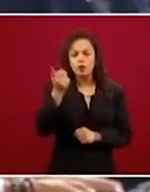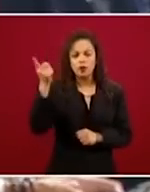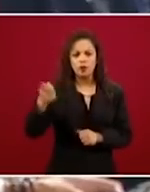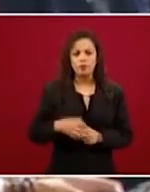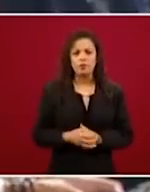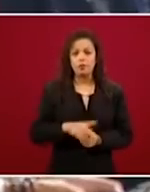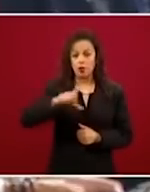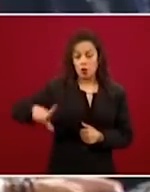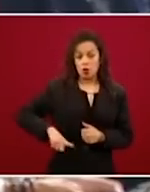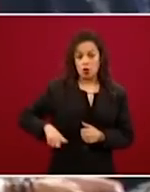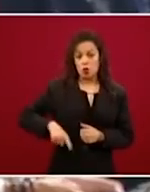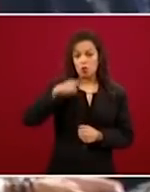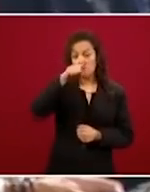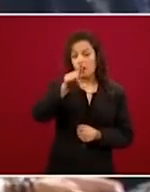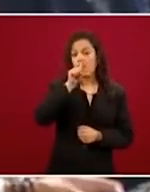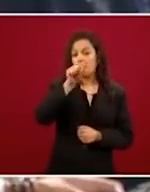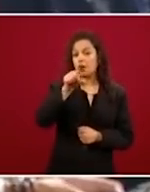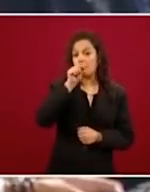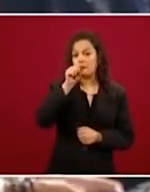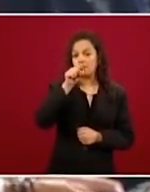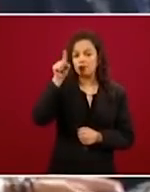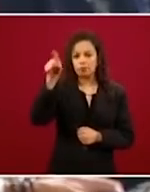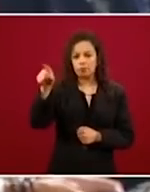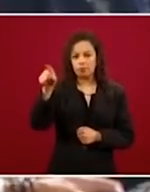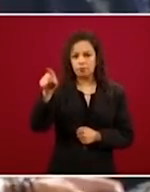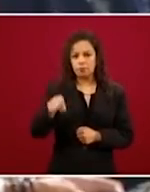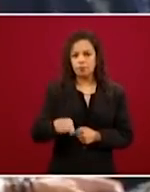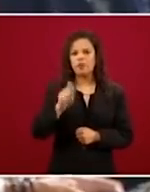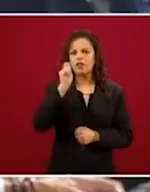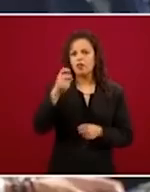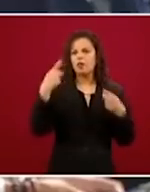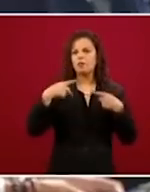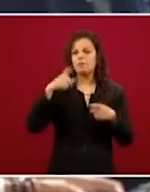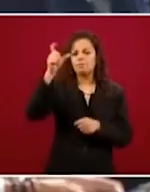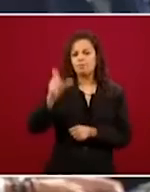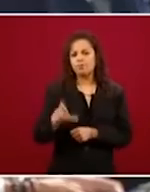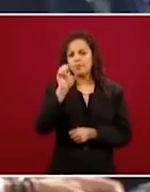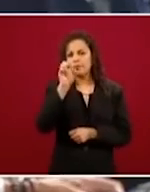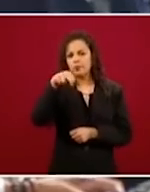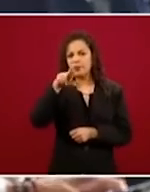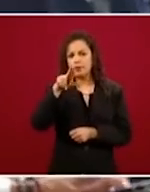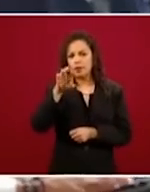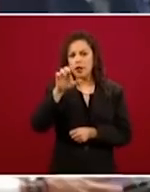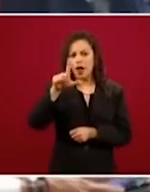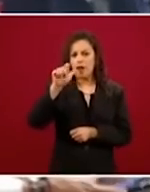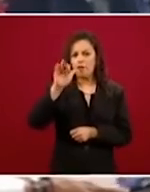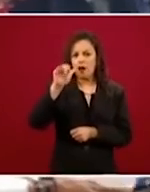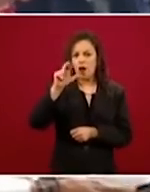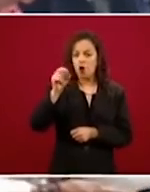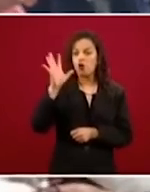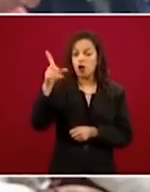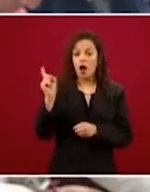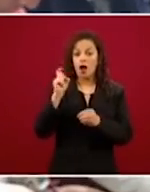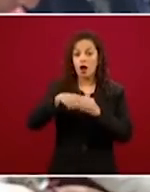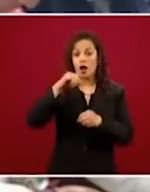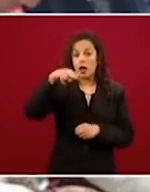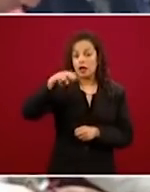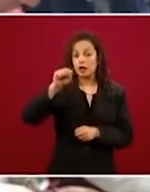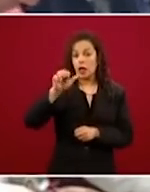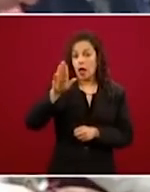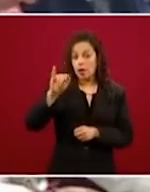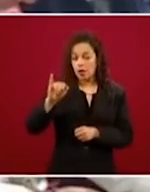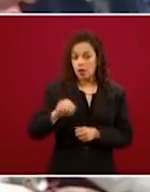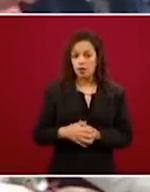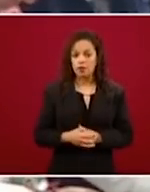de jalisco al frente de rijke alfaro se sumó ya este alien xavi este porque también